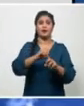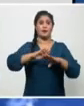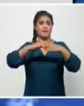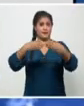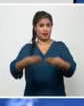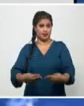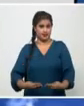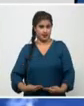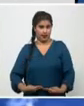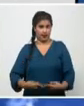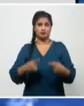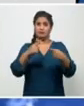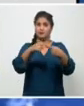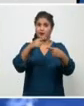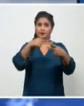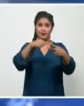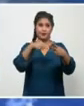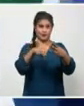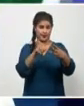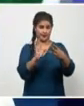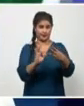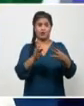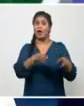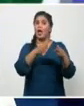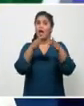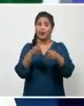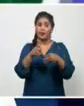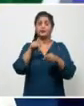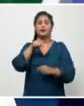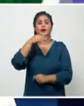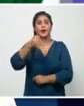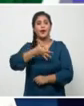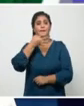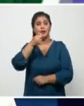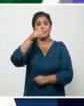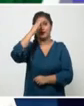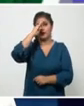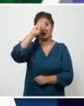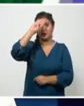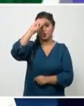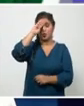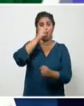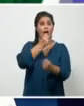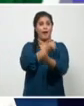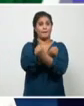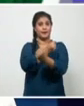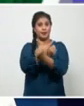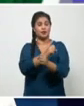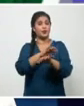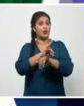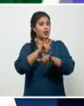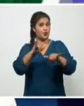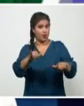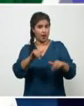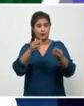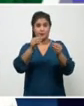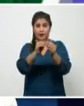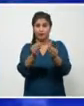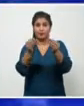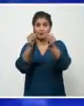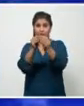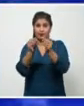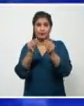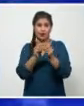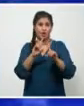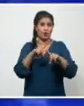reconocía la dispersión en el territorio nacional y el peligro de las transmisiones autóctonas, que a su vez están relacionadas con casos